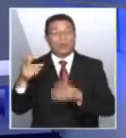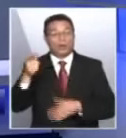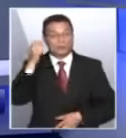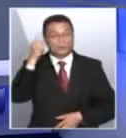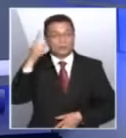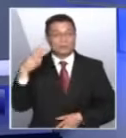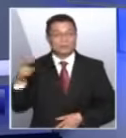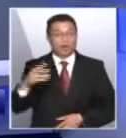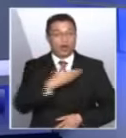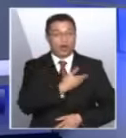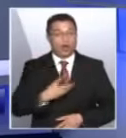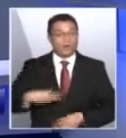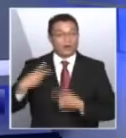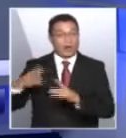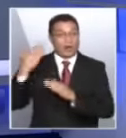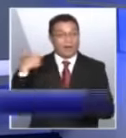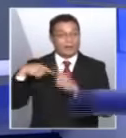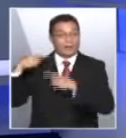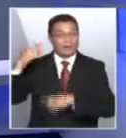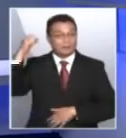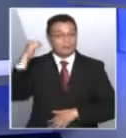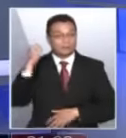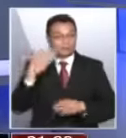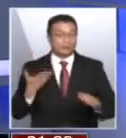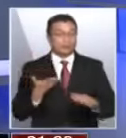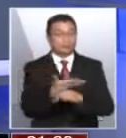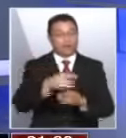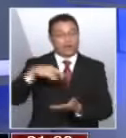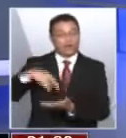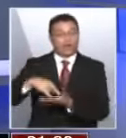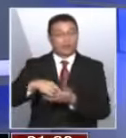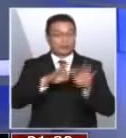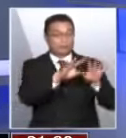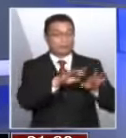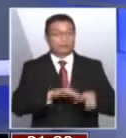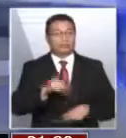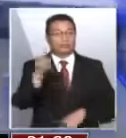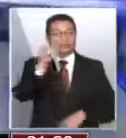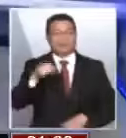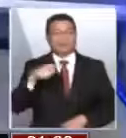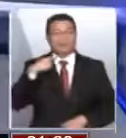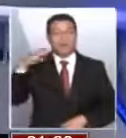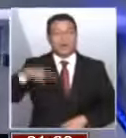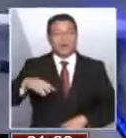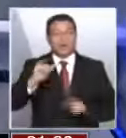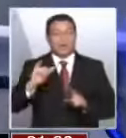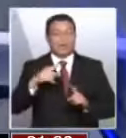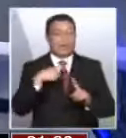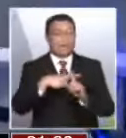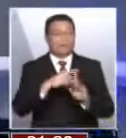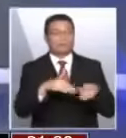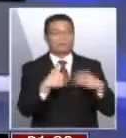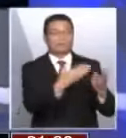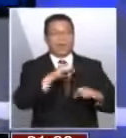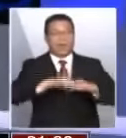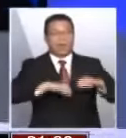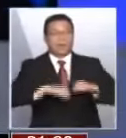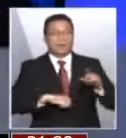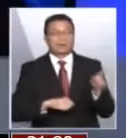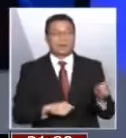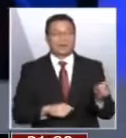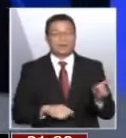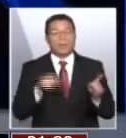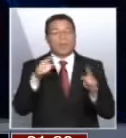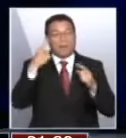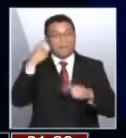su gobierno había enviado al Congreso un artículo redactado por SQM y que benefició directamente a la empresa. Pero